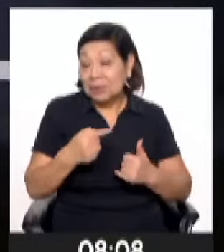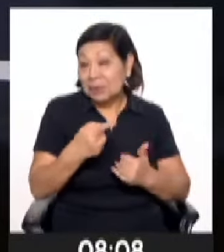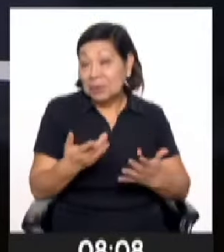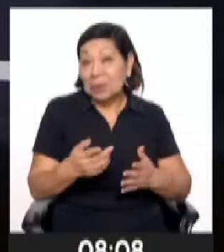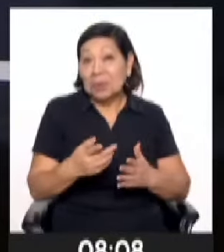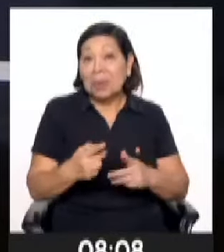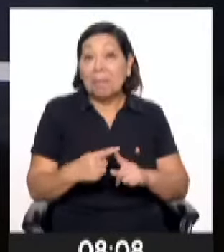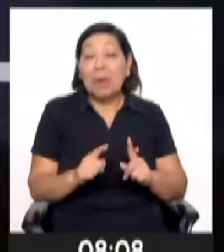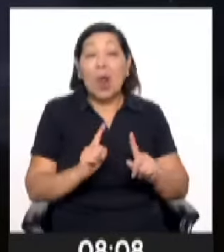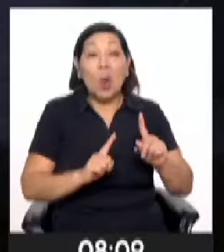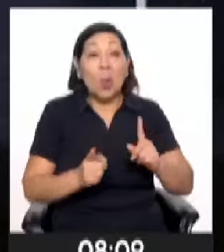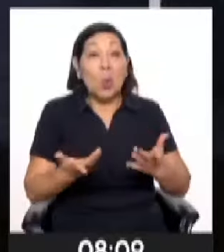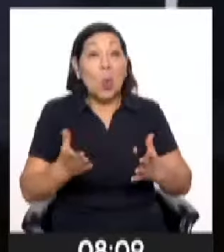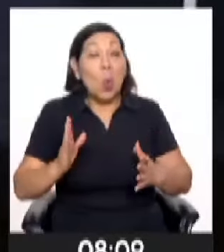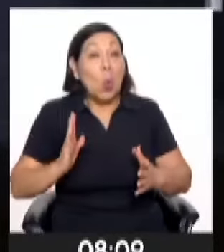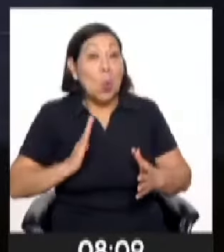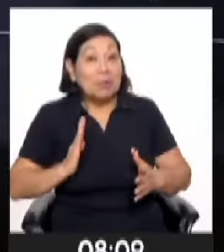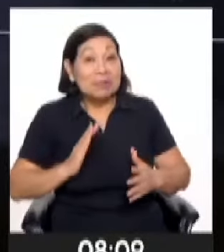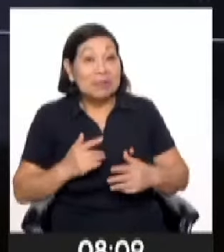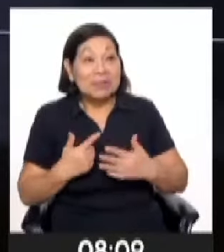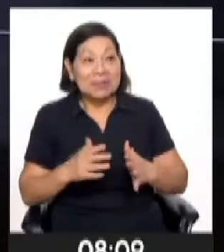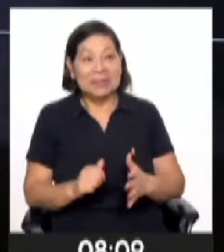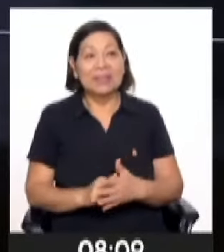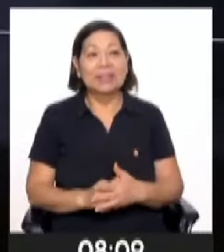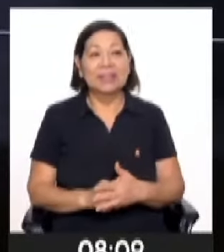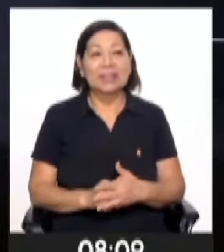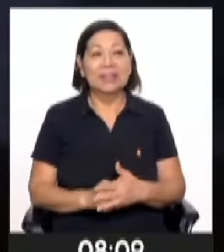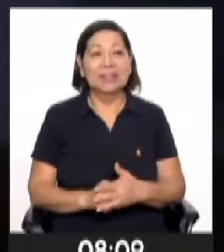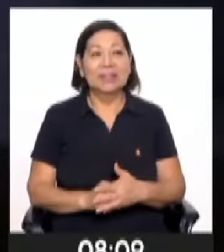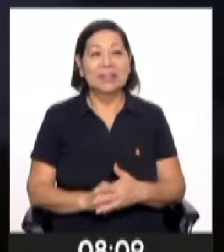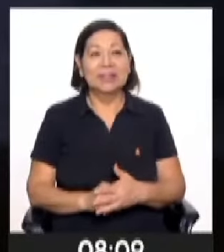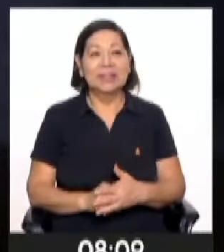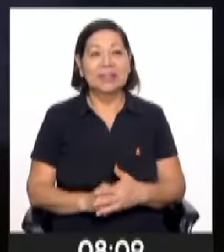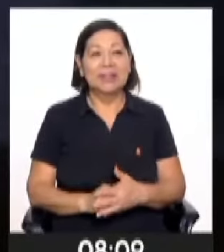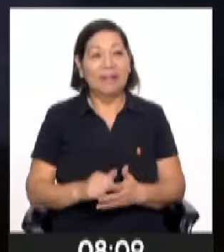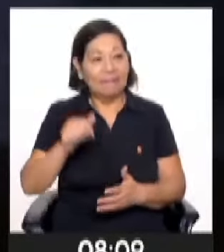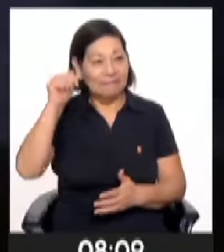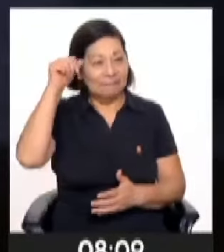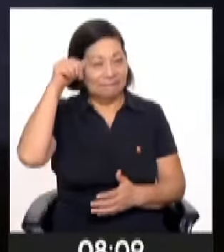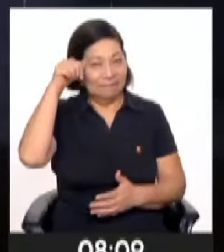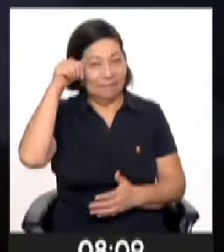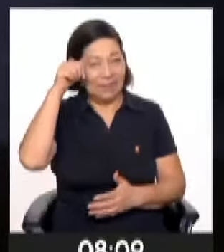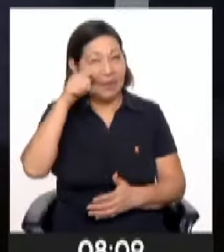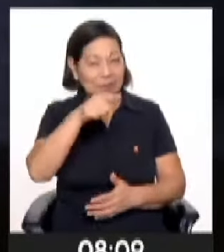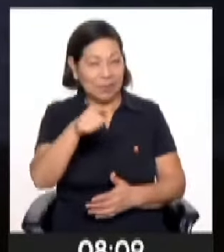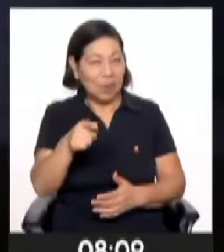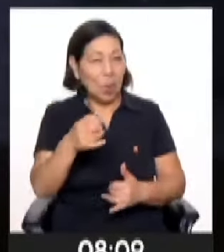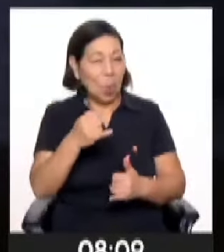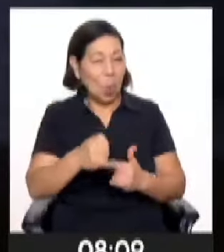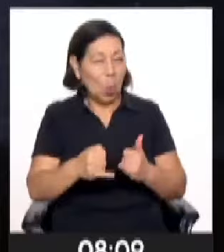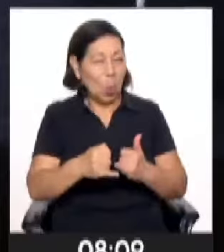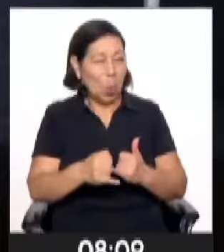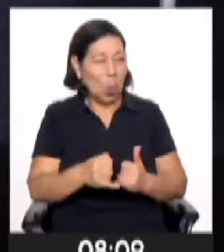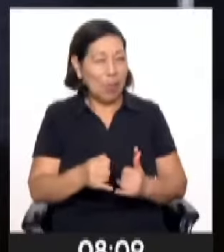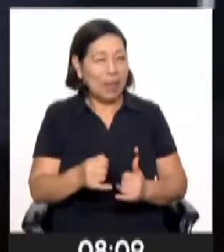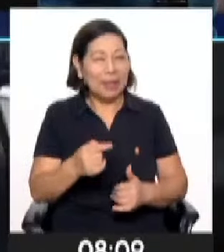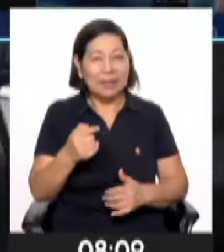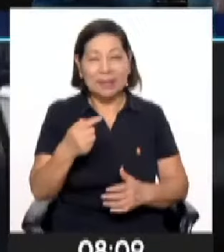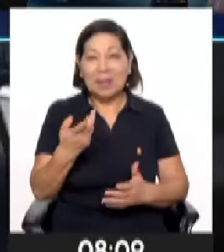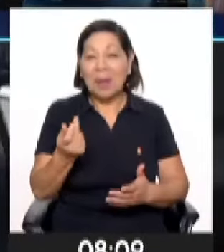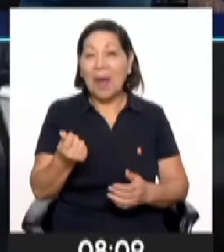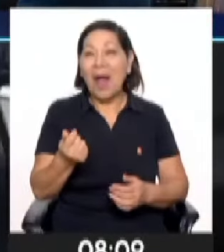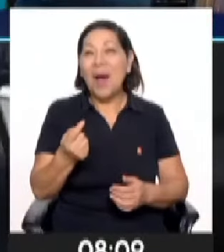medio largo, algunos desde el jueves incluso. Y además, recuerden que se ha venido en las últimas semanas